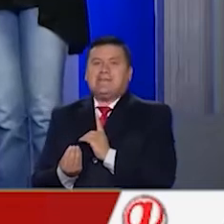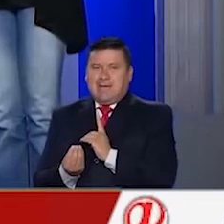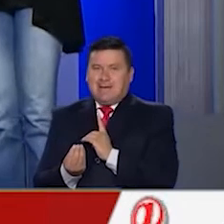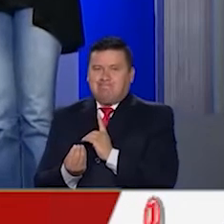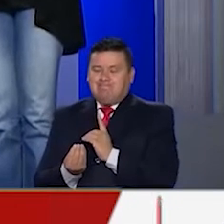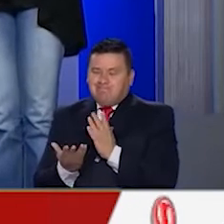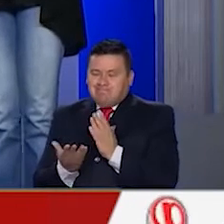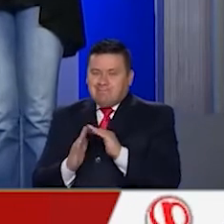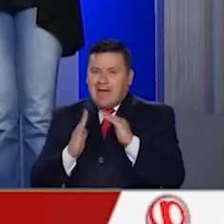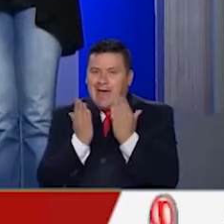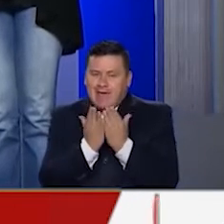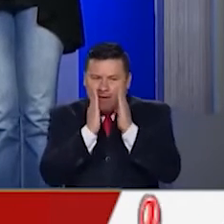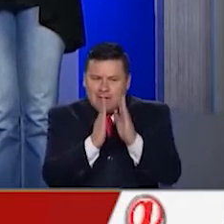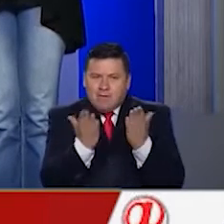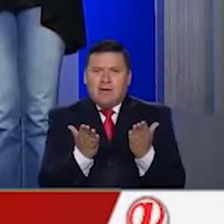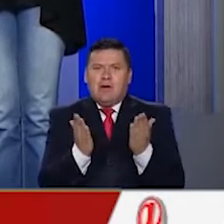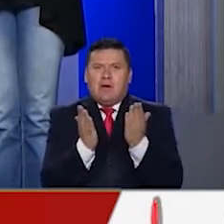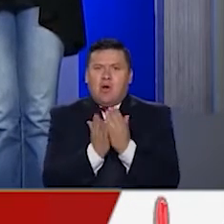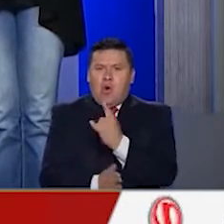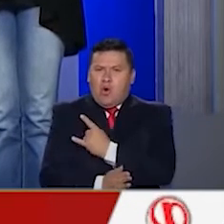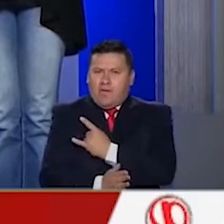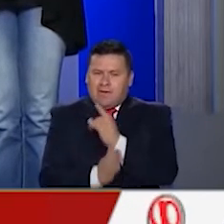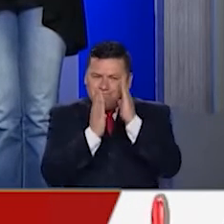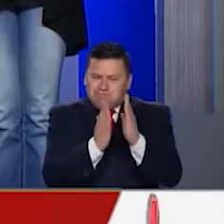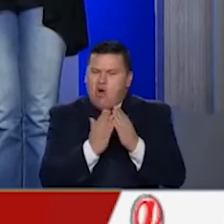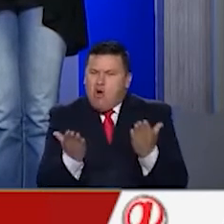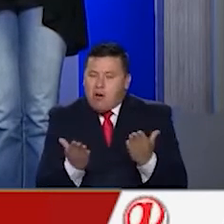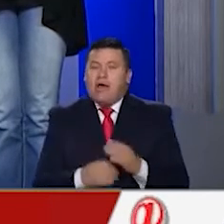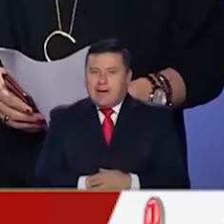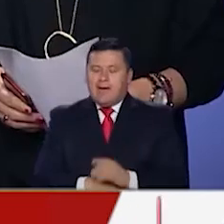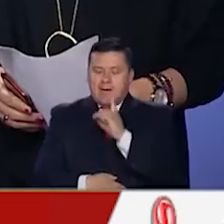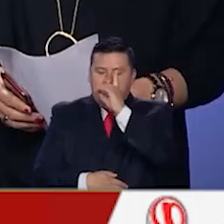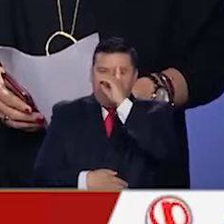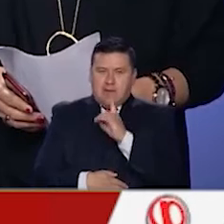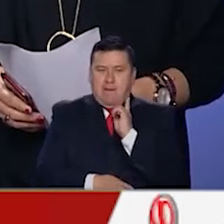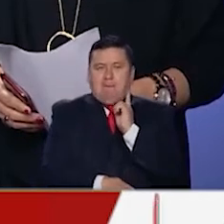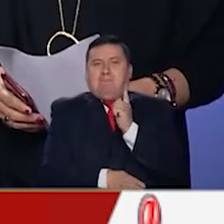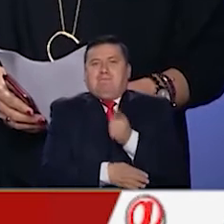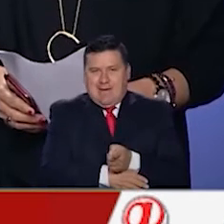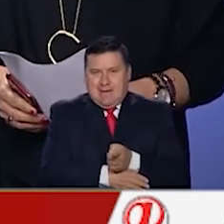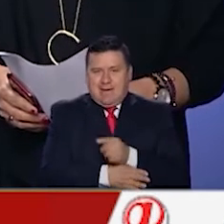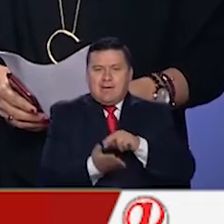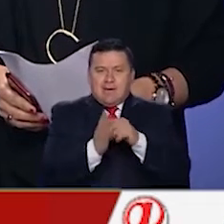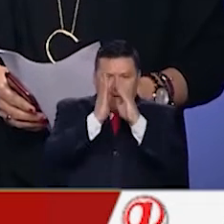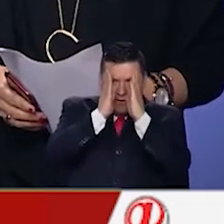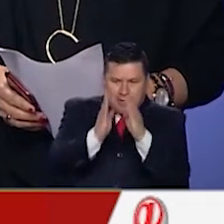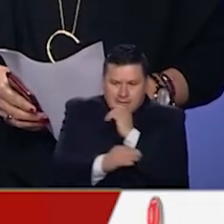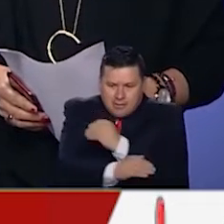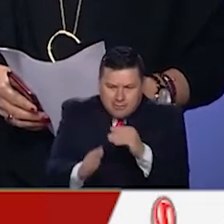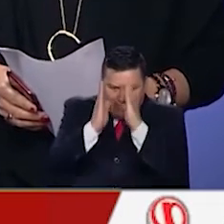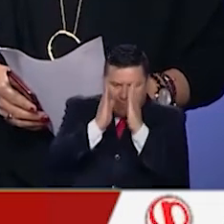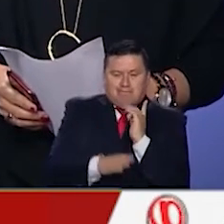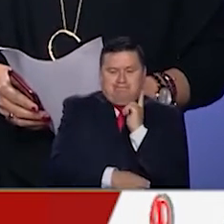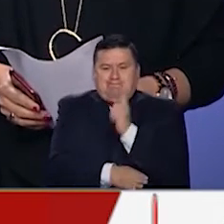decisiones relacionadas con el sistema educativo y con el sistema de educación universitaria, y hemos tomado decisiones también relacionadas con la atención de la